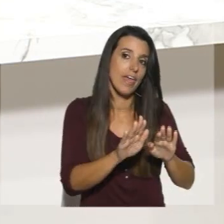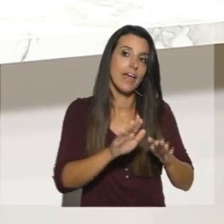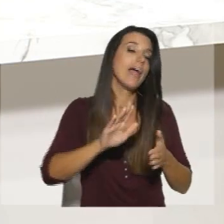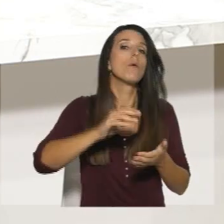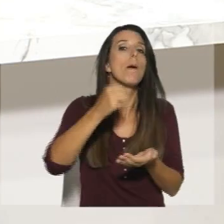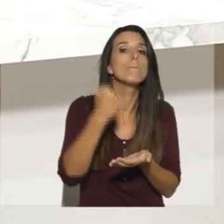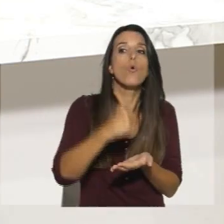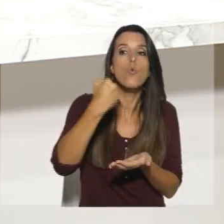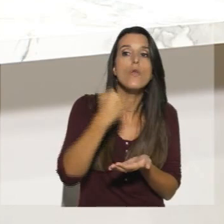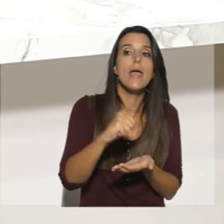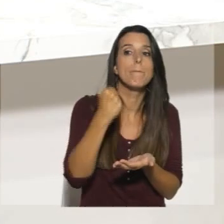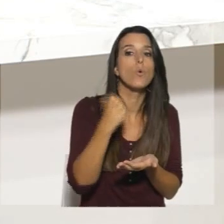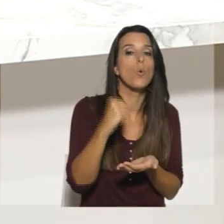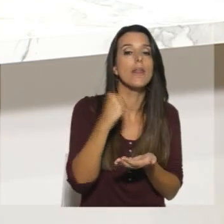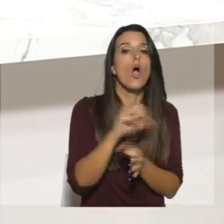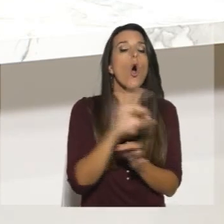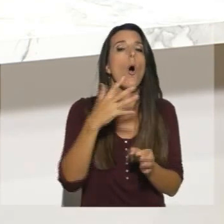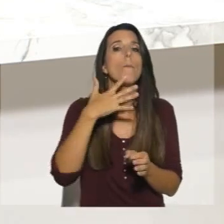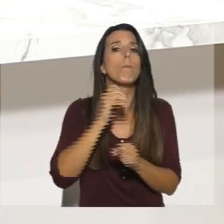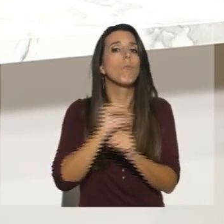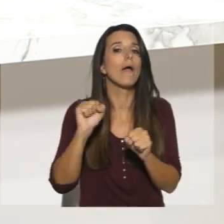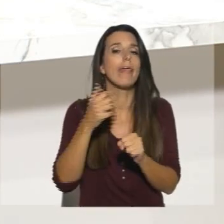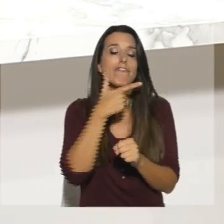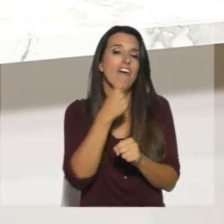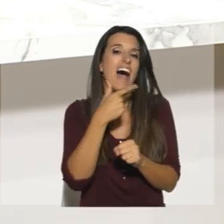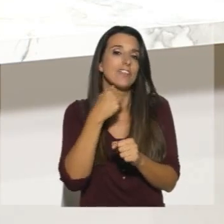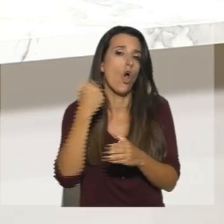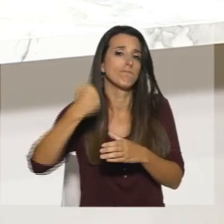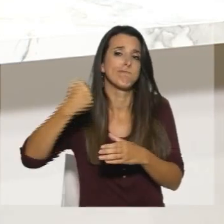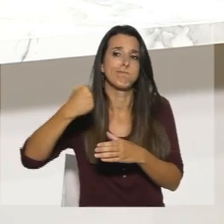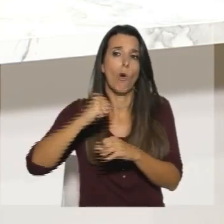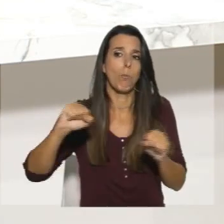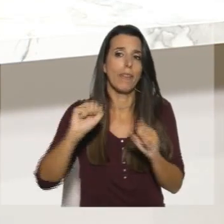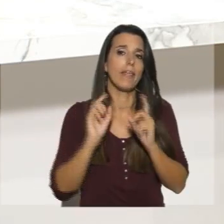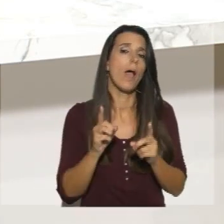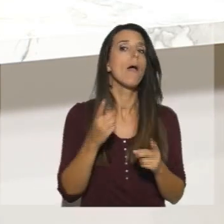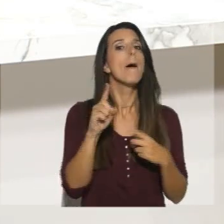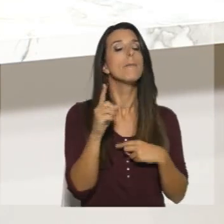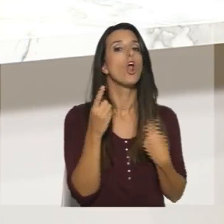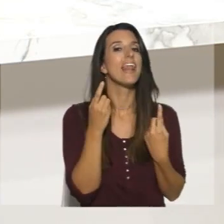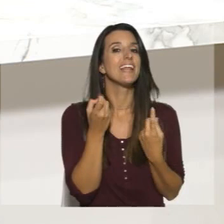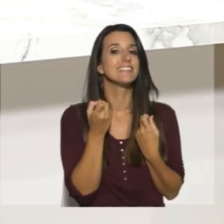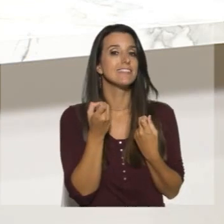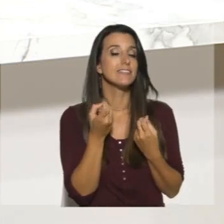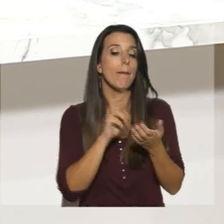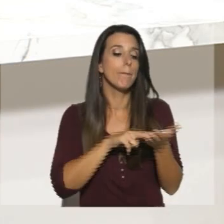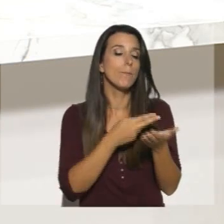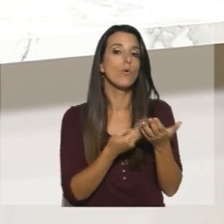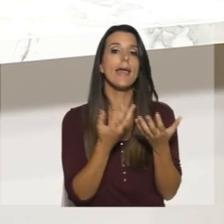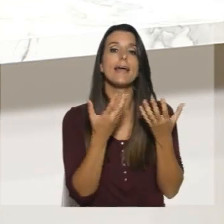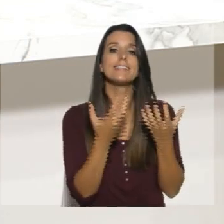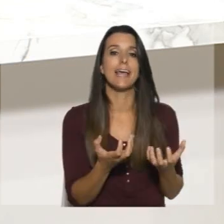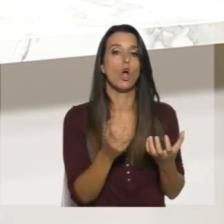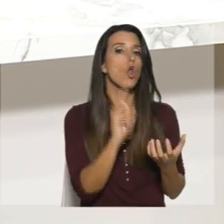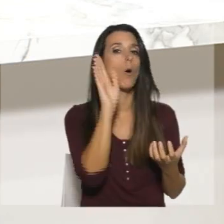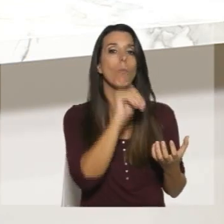Y si no, en casa lo puedes hacer con la procesadora. No te preocupes. Pero viste que lo que sí me aclaraba la receta es que tenía que ser un puré seco. ¿Ah? Bien.